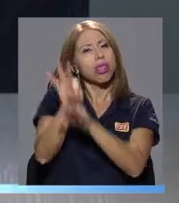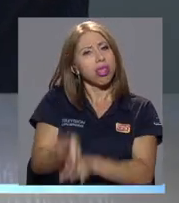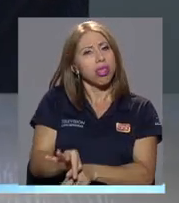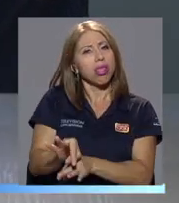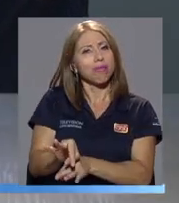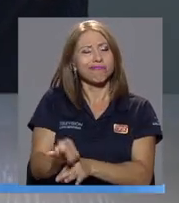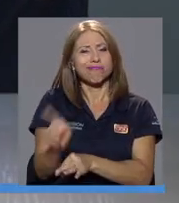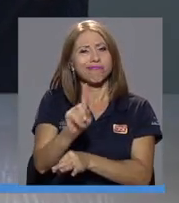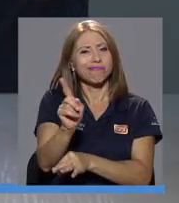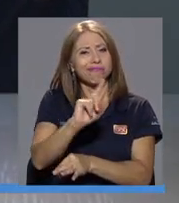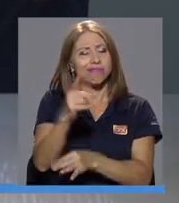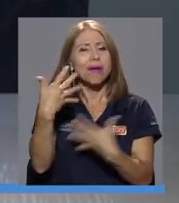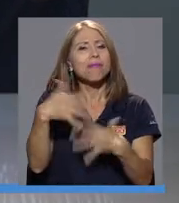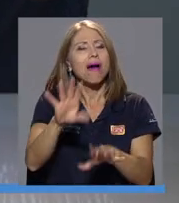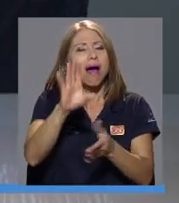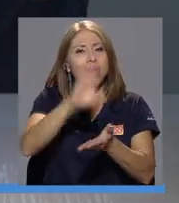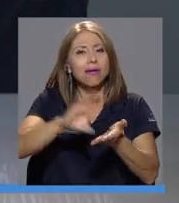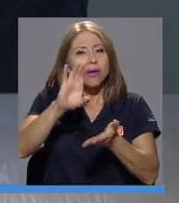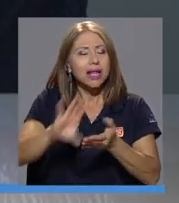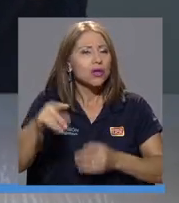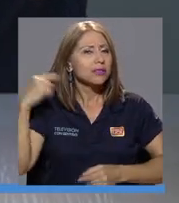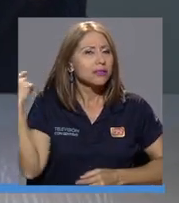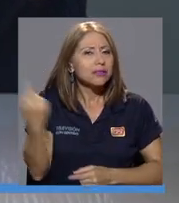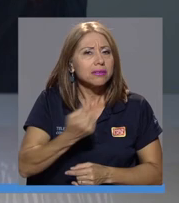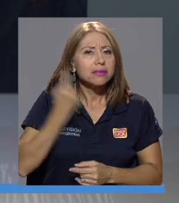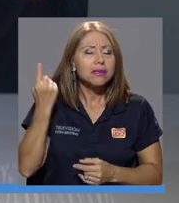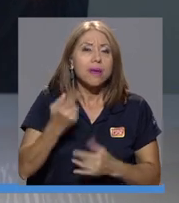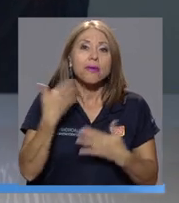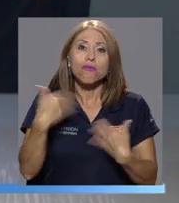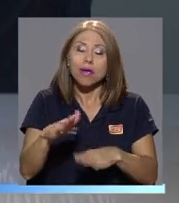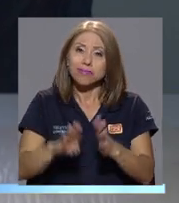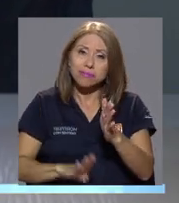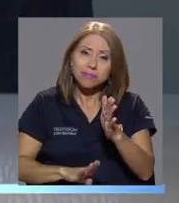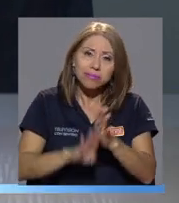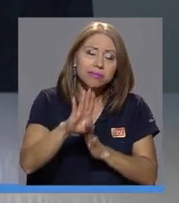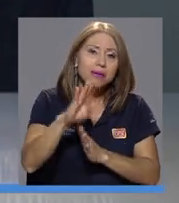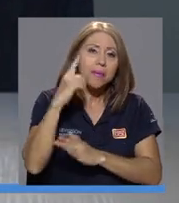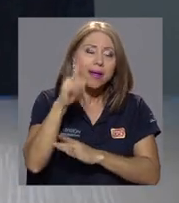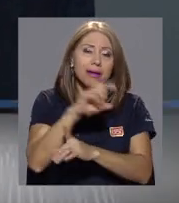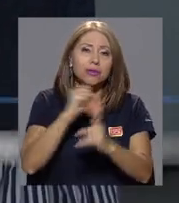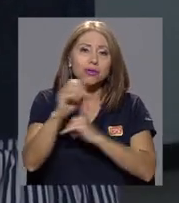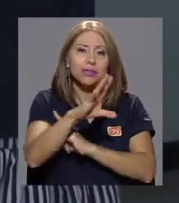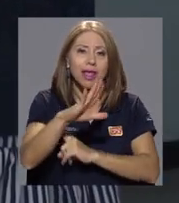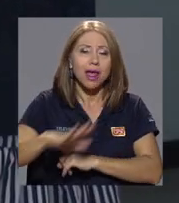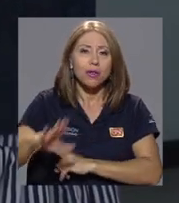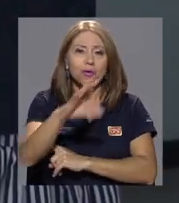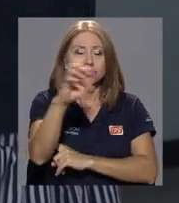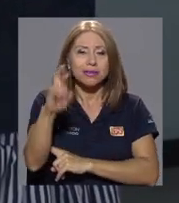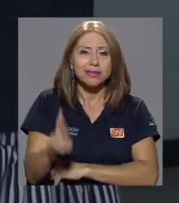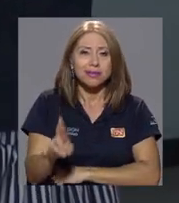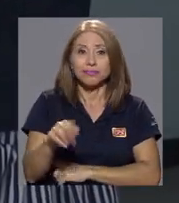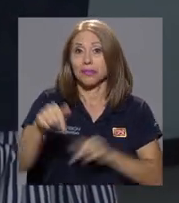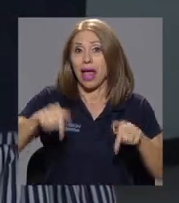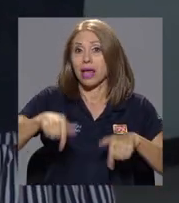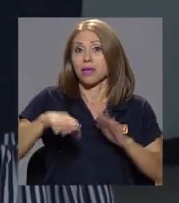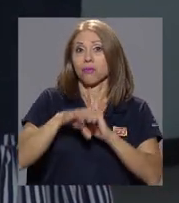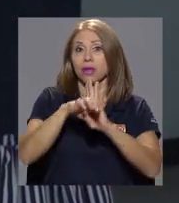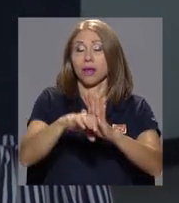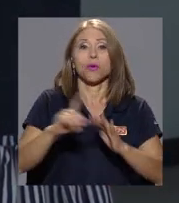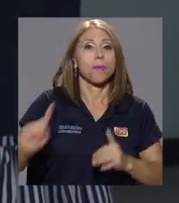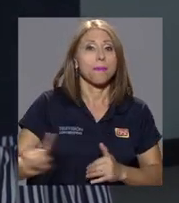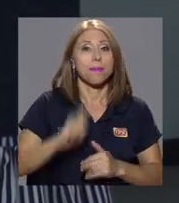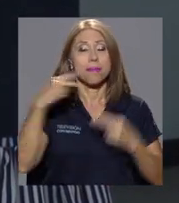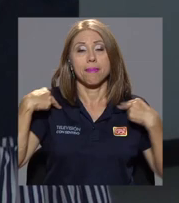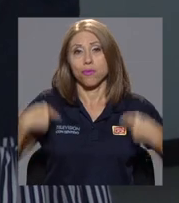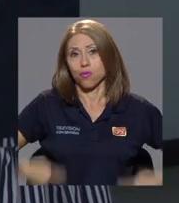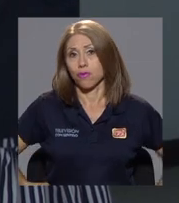tradicional, porque más bien el colegio siempre fue una institución de avanzada para la sociedad costarricense. Aquí tenemos, por ejemplo, el